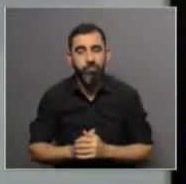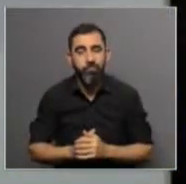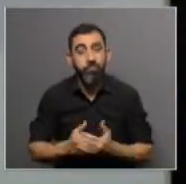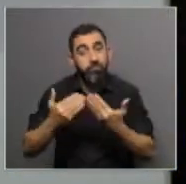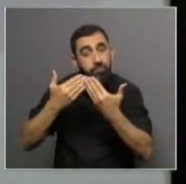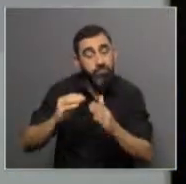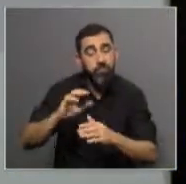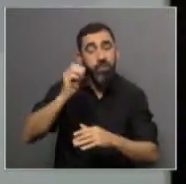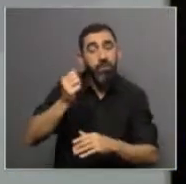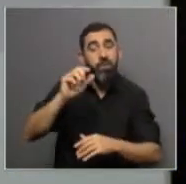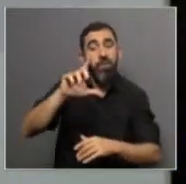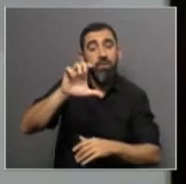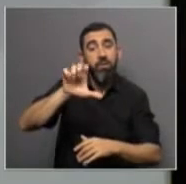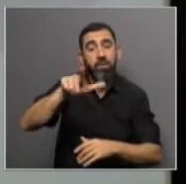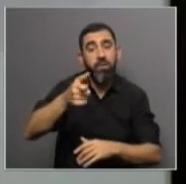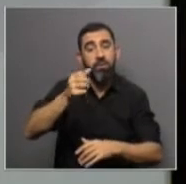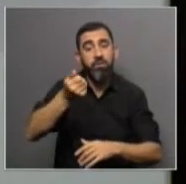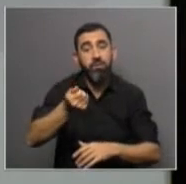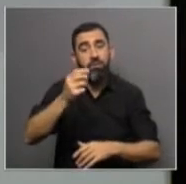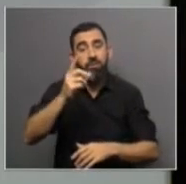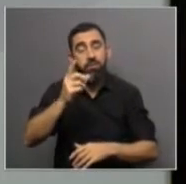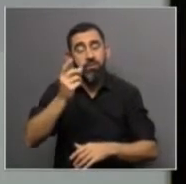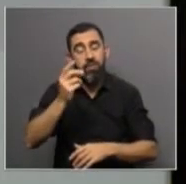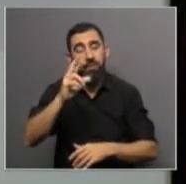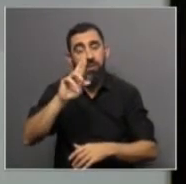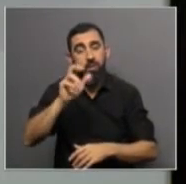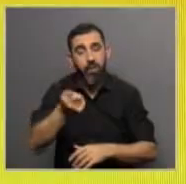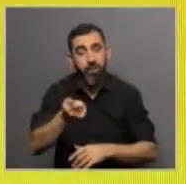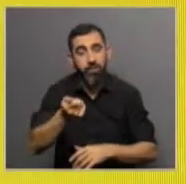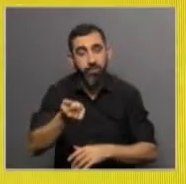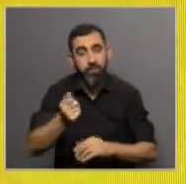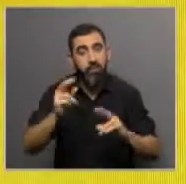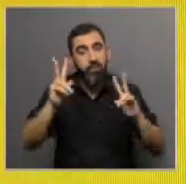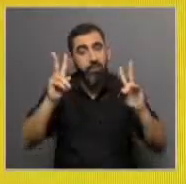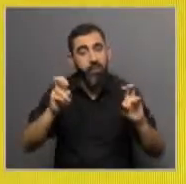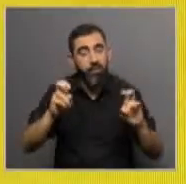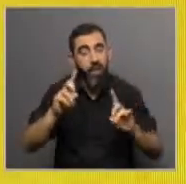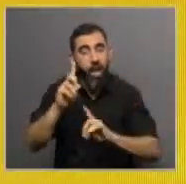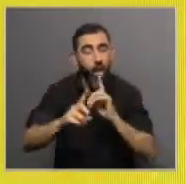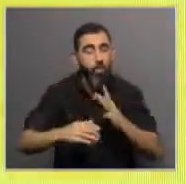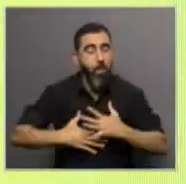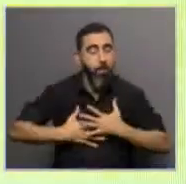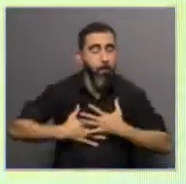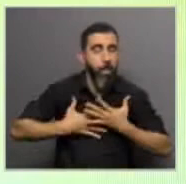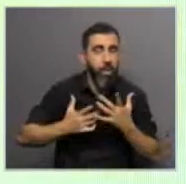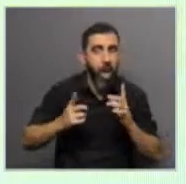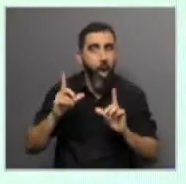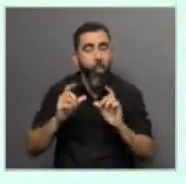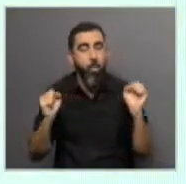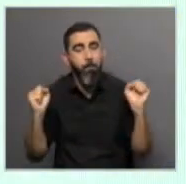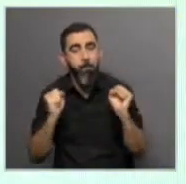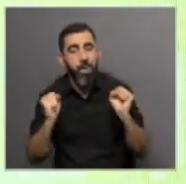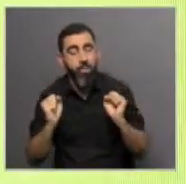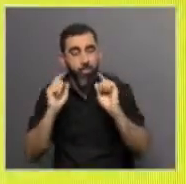Arrancamos contigo, Alexandra, hoy. Y tenés algo que medio espeluznante. Traigo un tema que despierta pasión y temor al mismo tiempo, Sí. por decirlo de